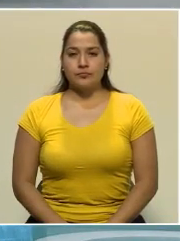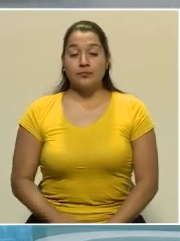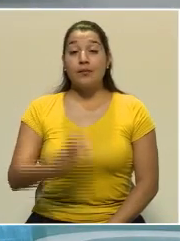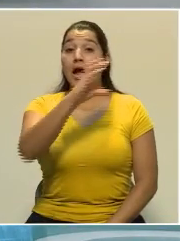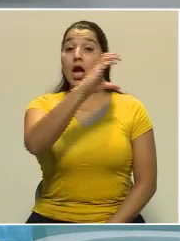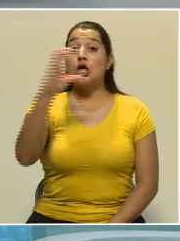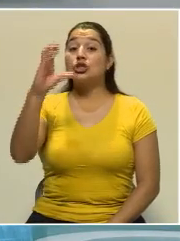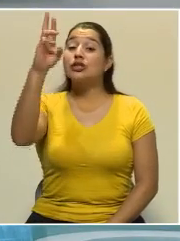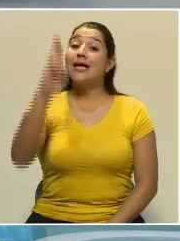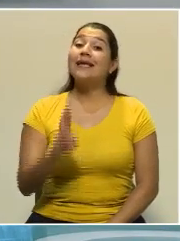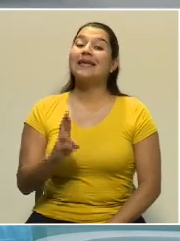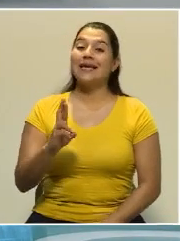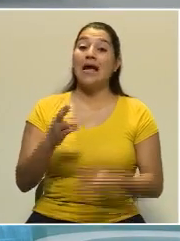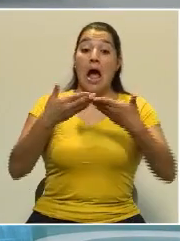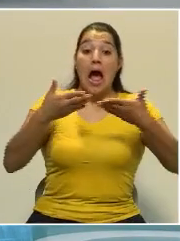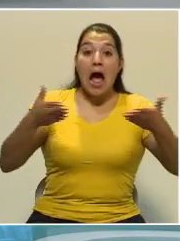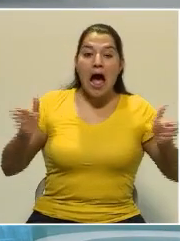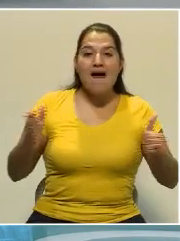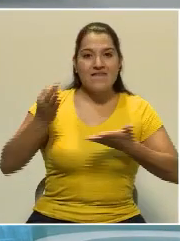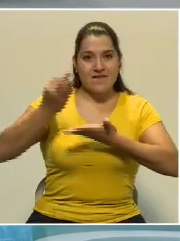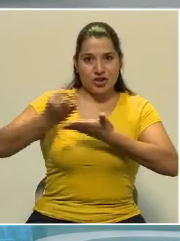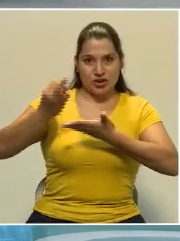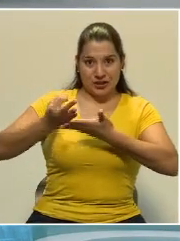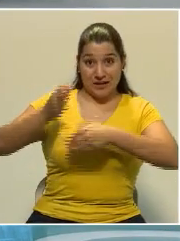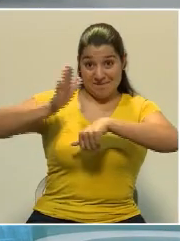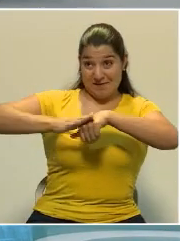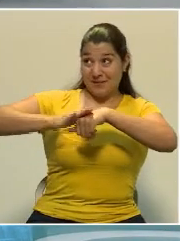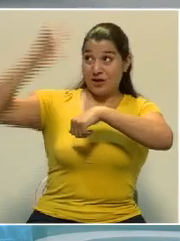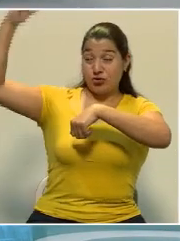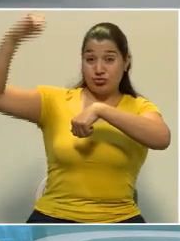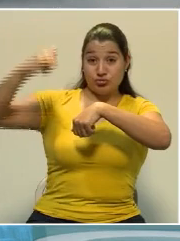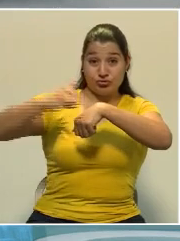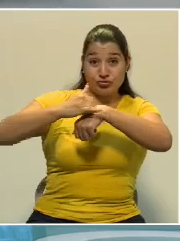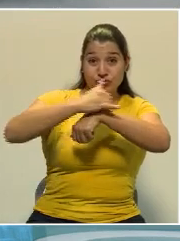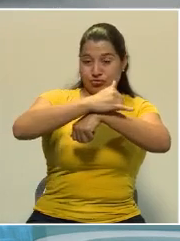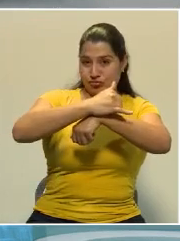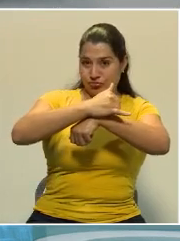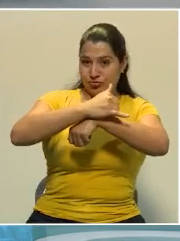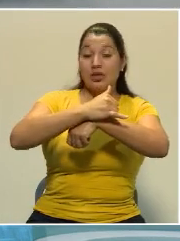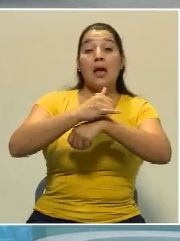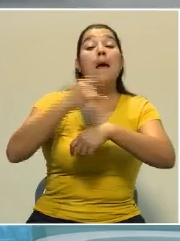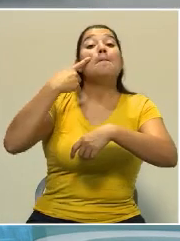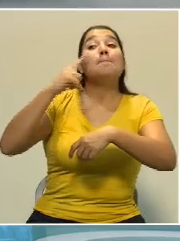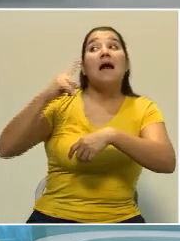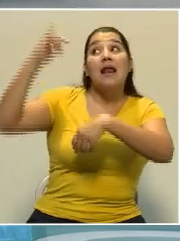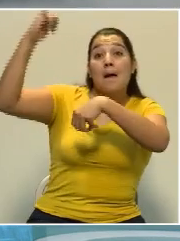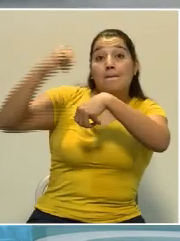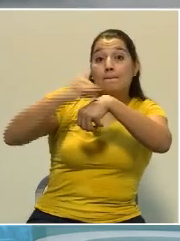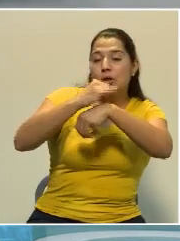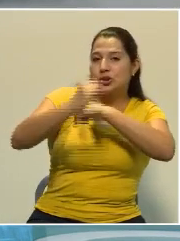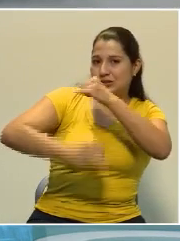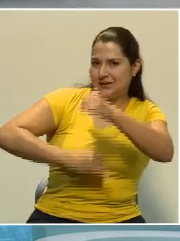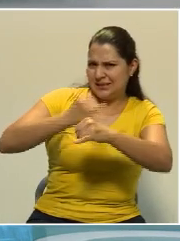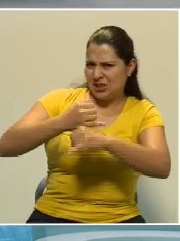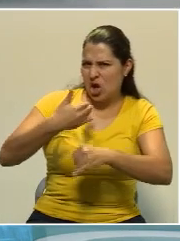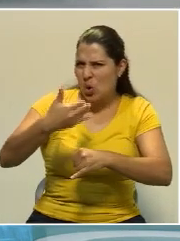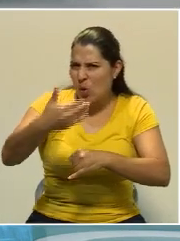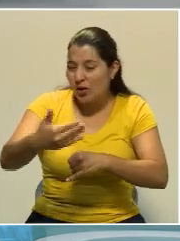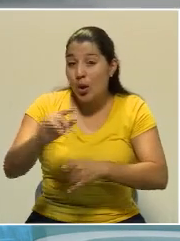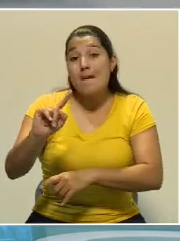Costa Rica abrirá sus fronteras aéreas para algunos vuelos internacionales a partir del